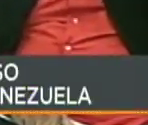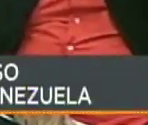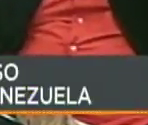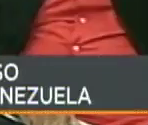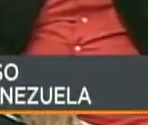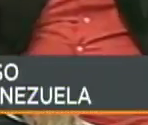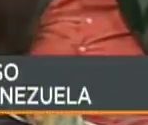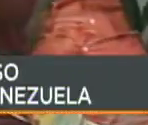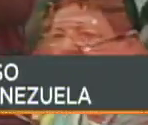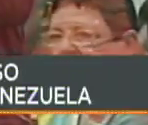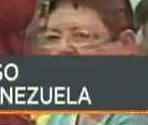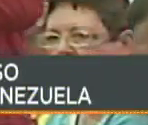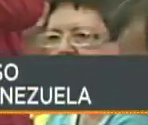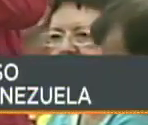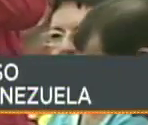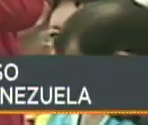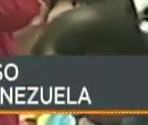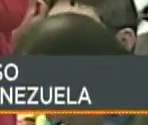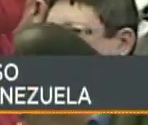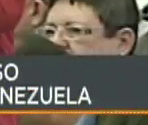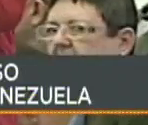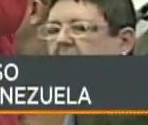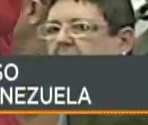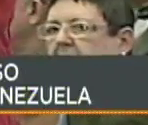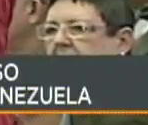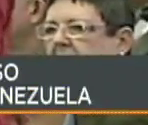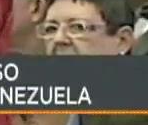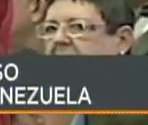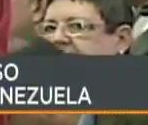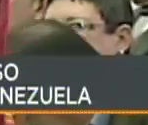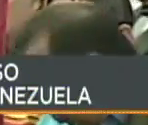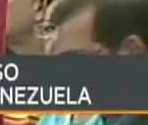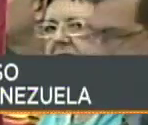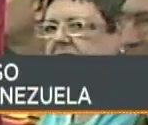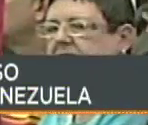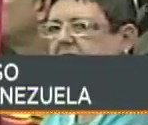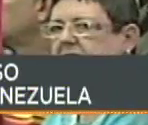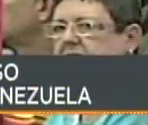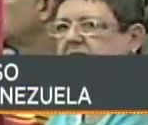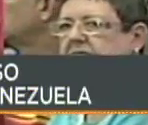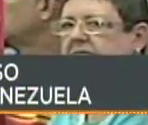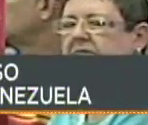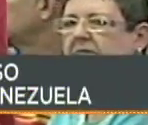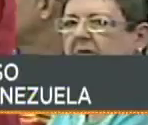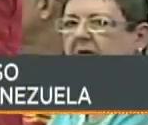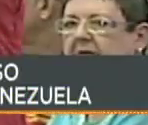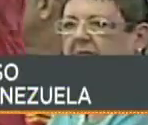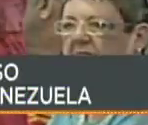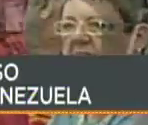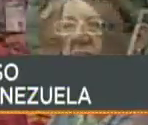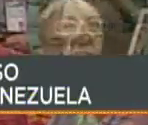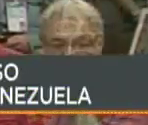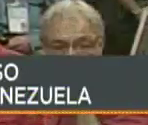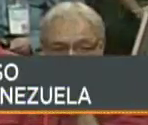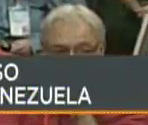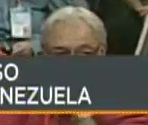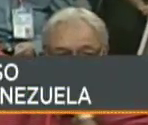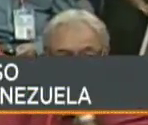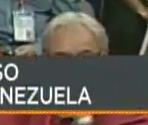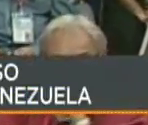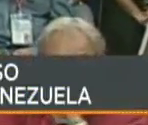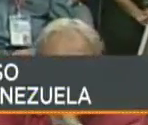agradecerle al equipo de apoyo presidente jóvenes quiero destacar la verdad